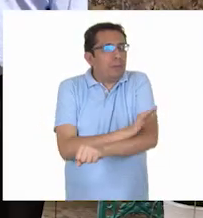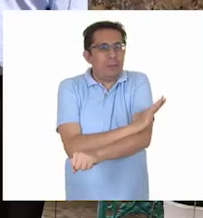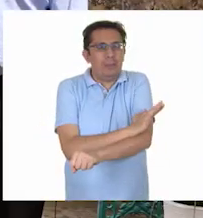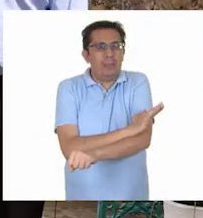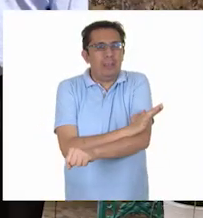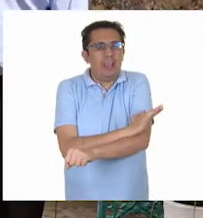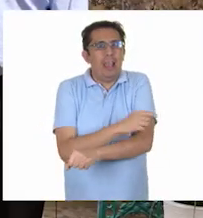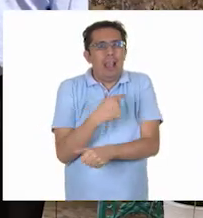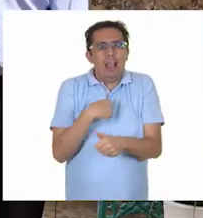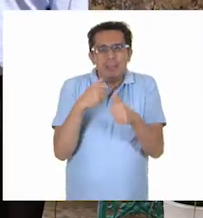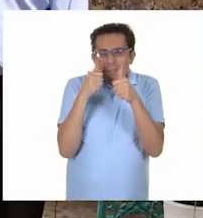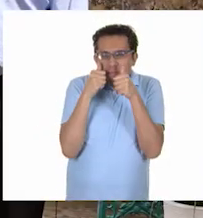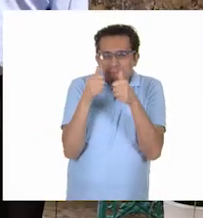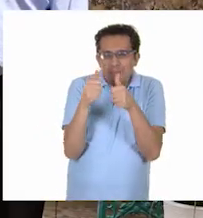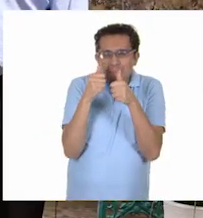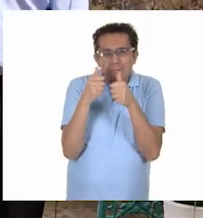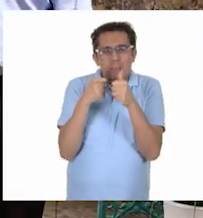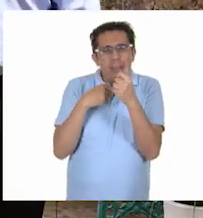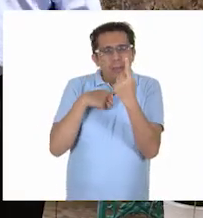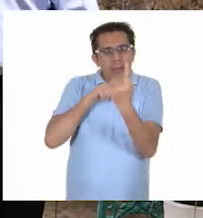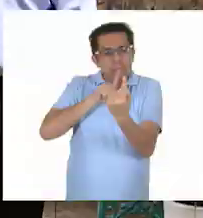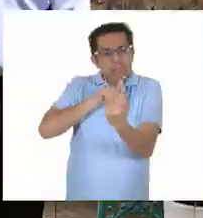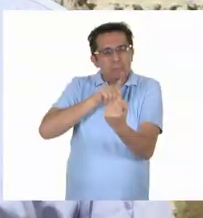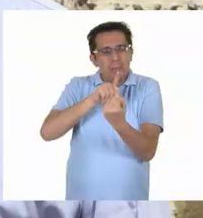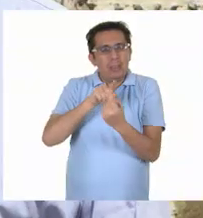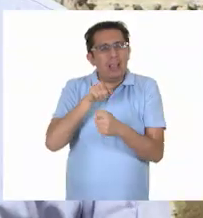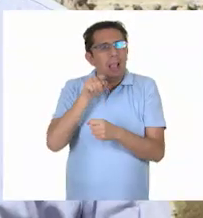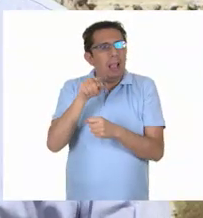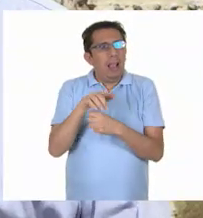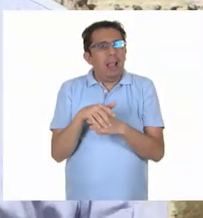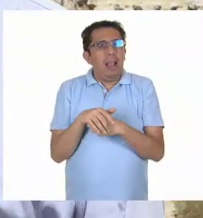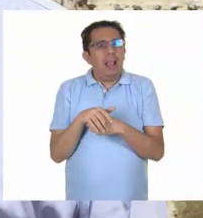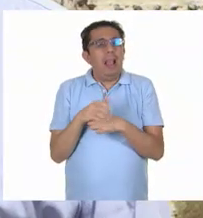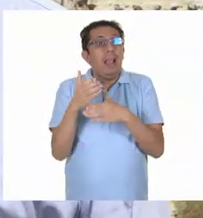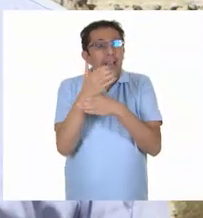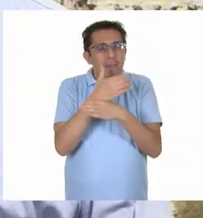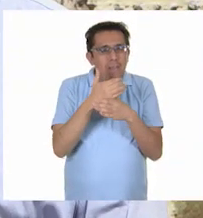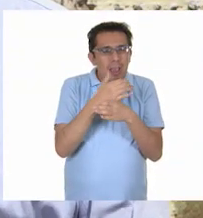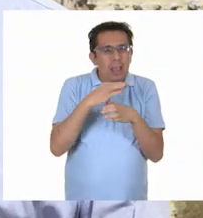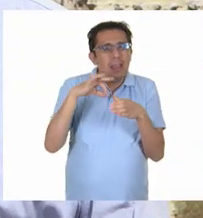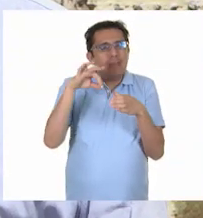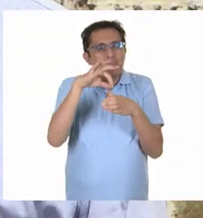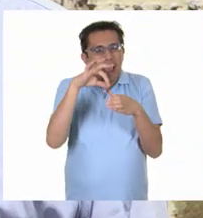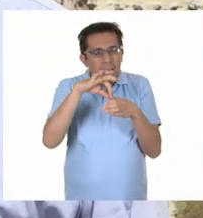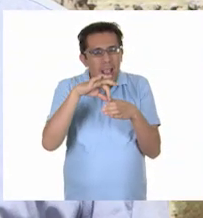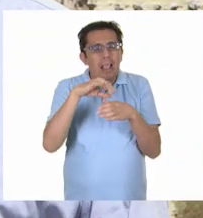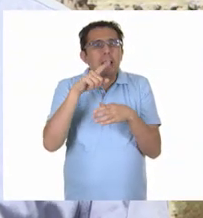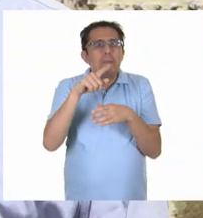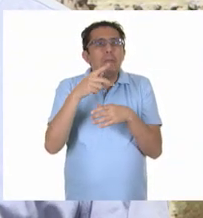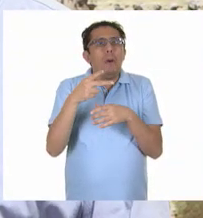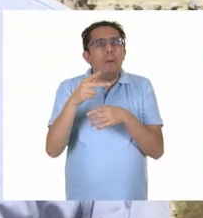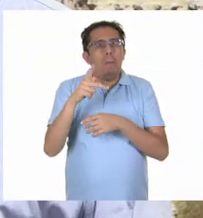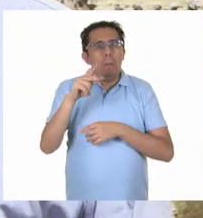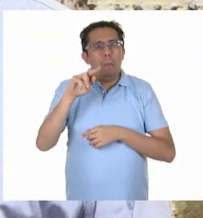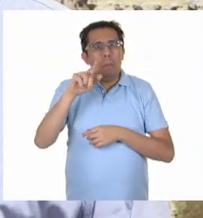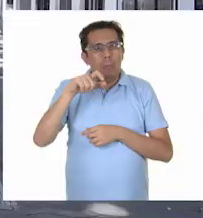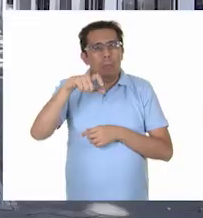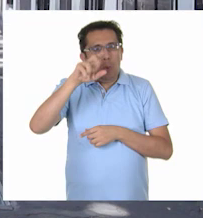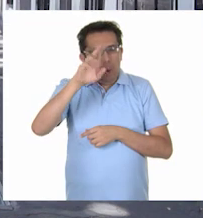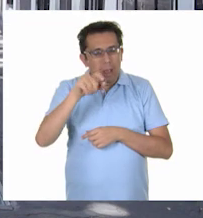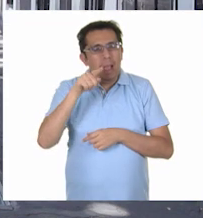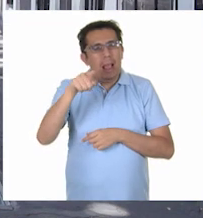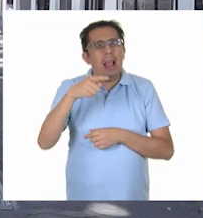yo mucho en él y me acercaba al café, al té o al pulque también en el